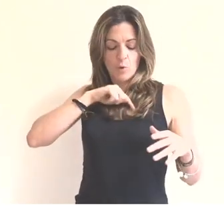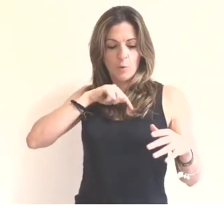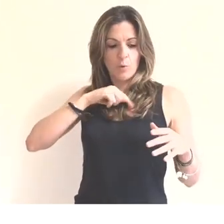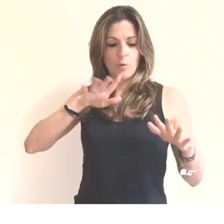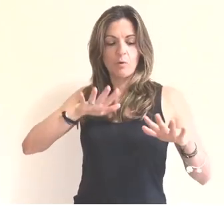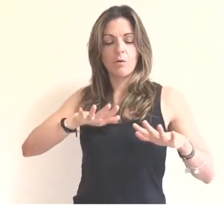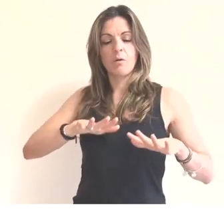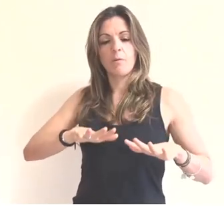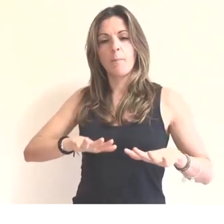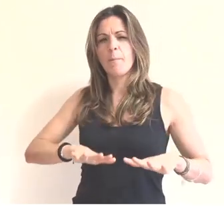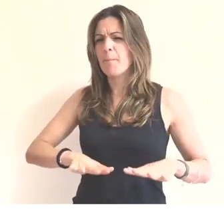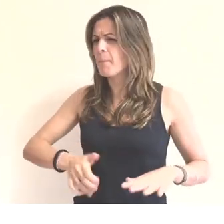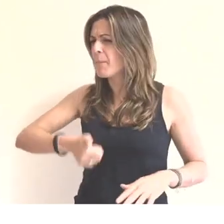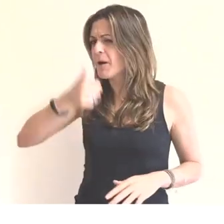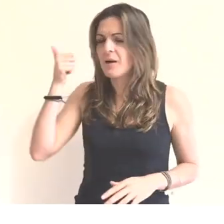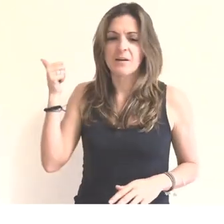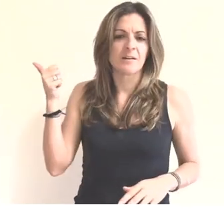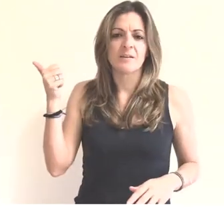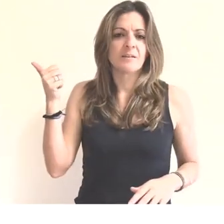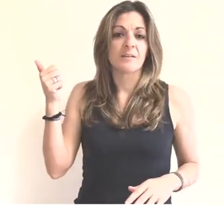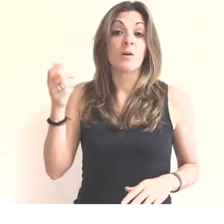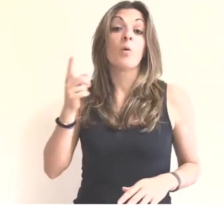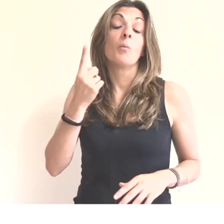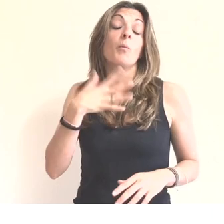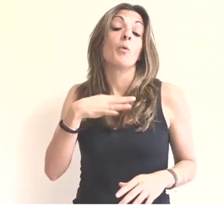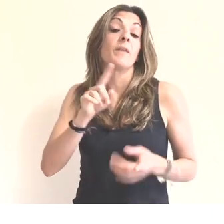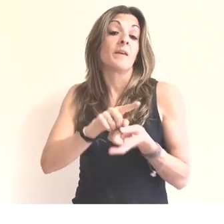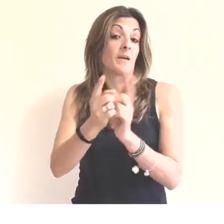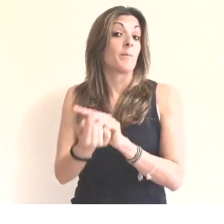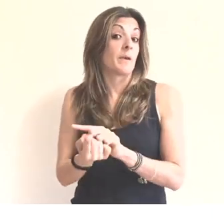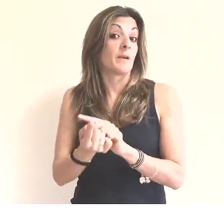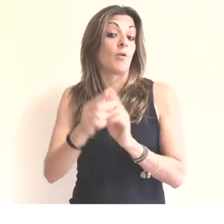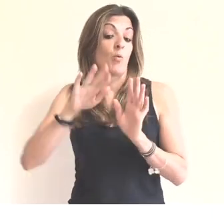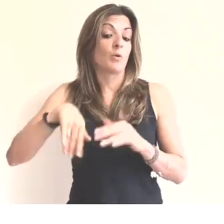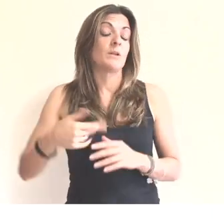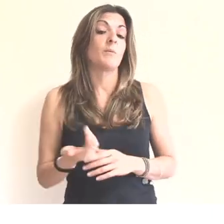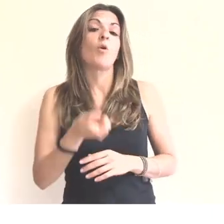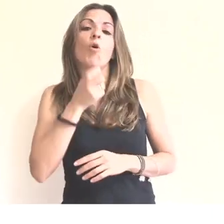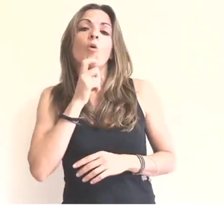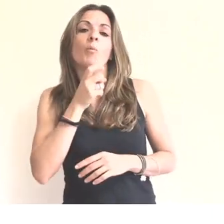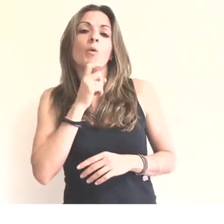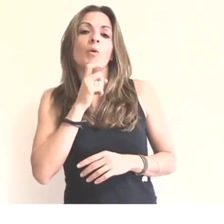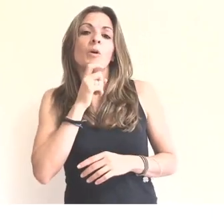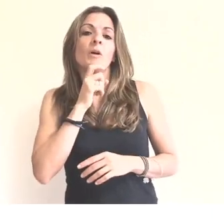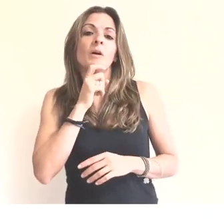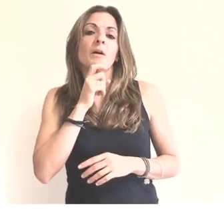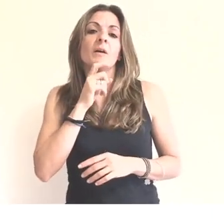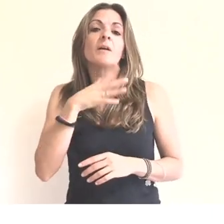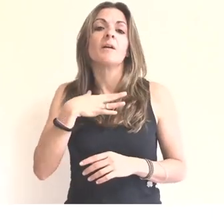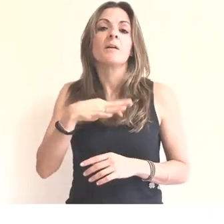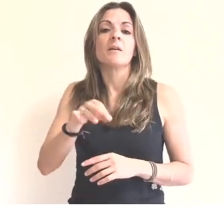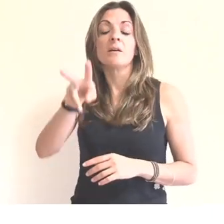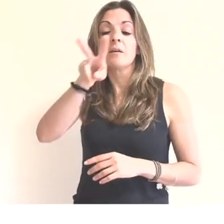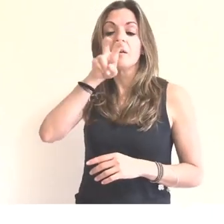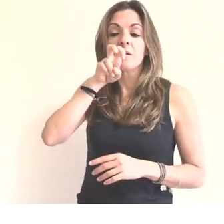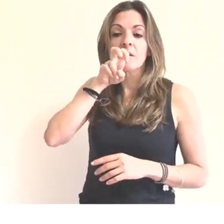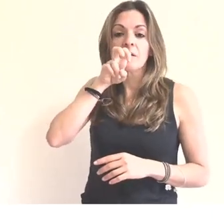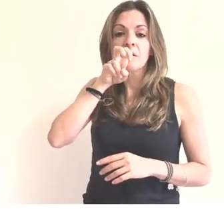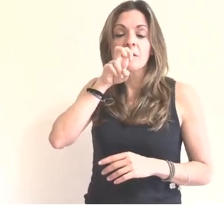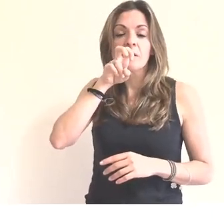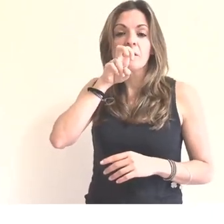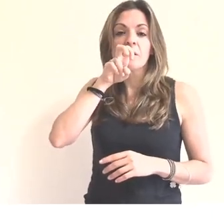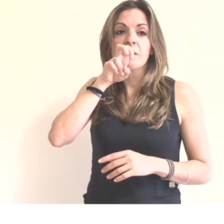a entrar en un estado de mucha más calma. Una variación de este último ejercicio